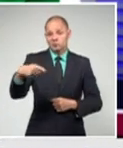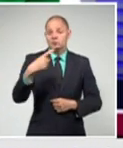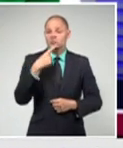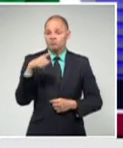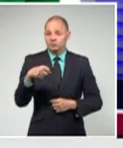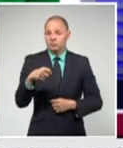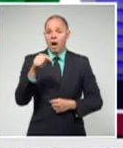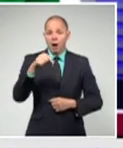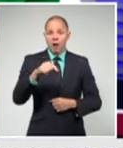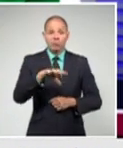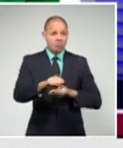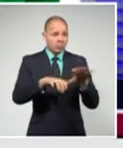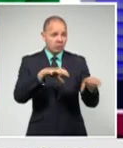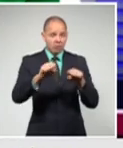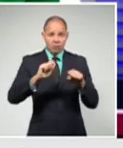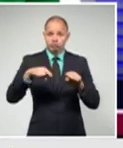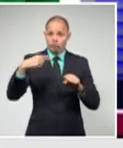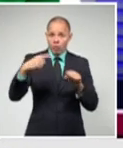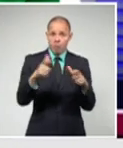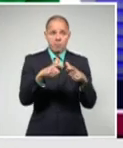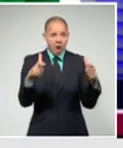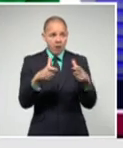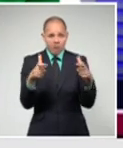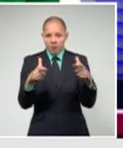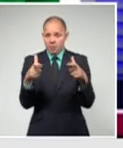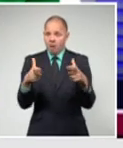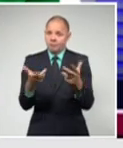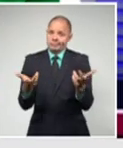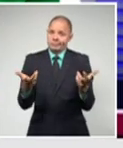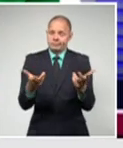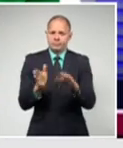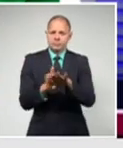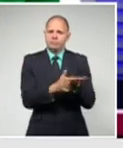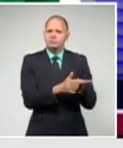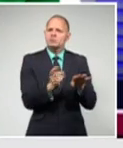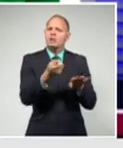con la COVID-19. Ayer se procesaron